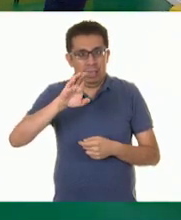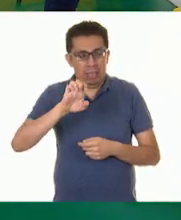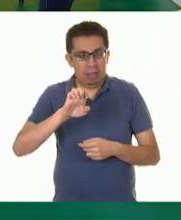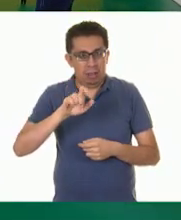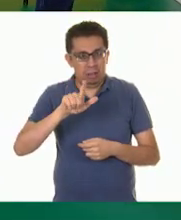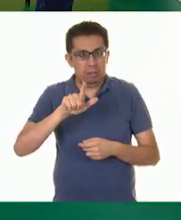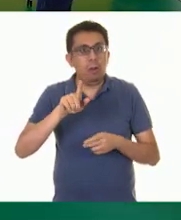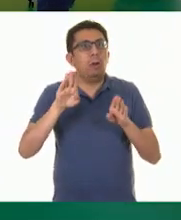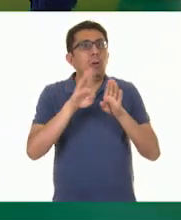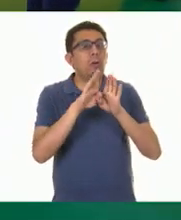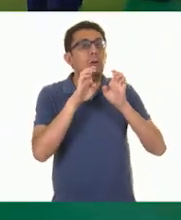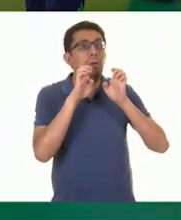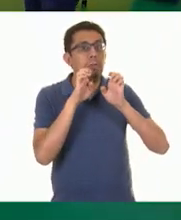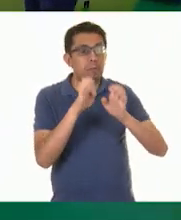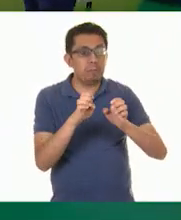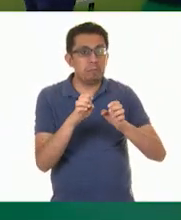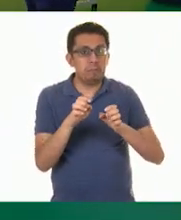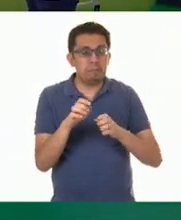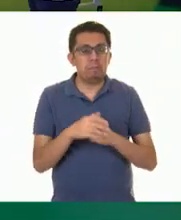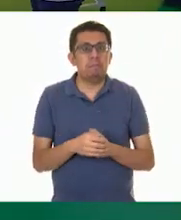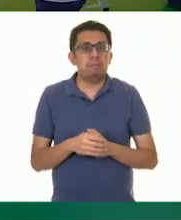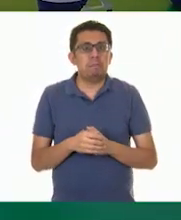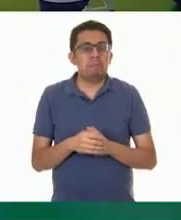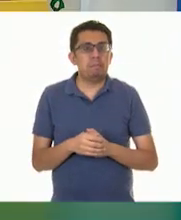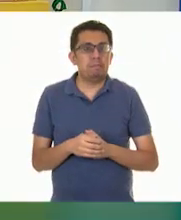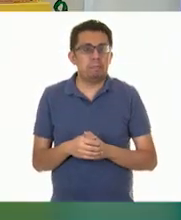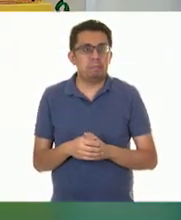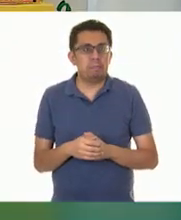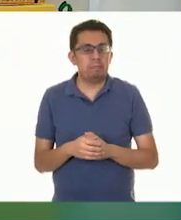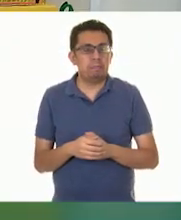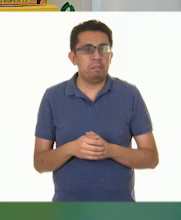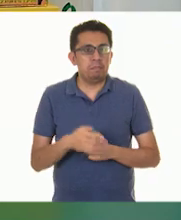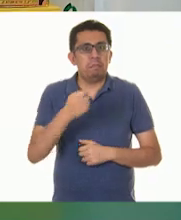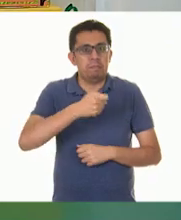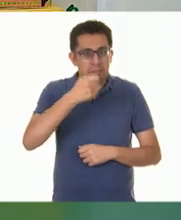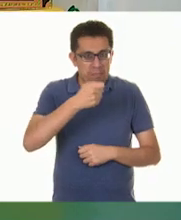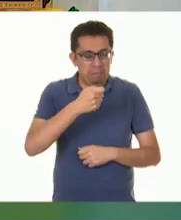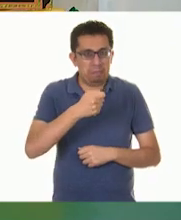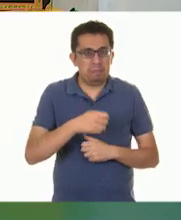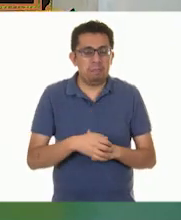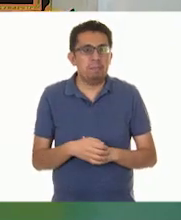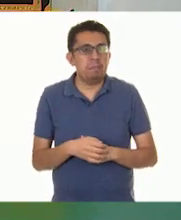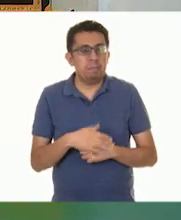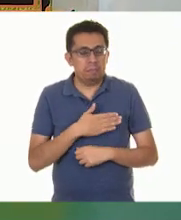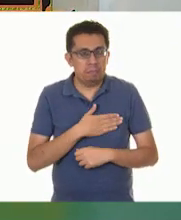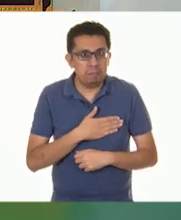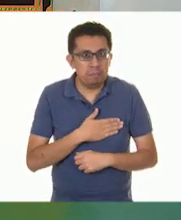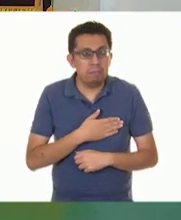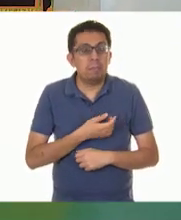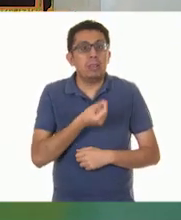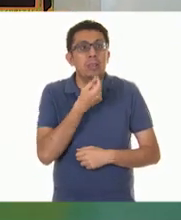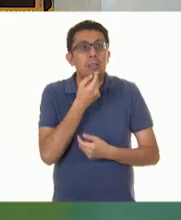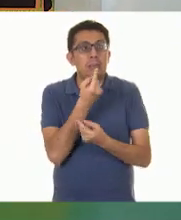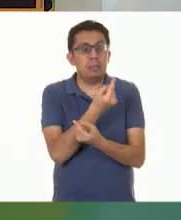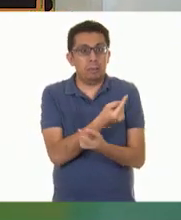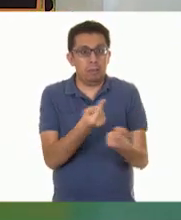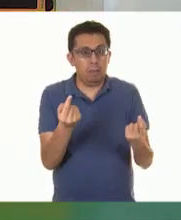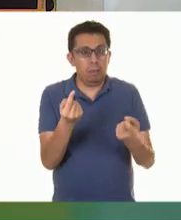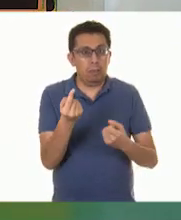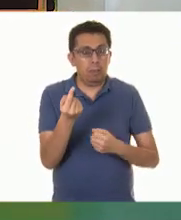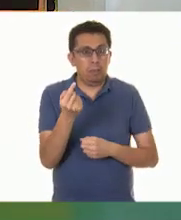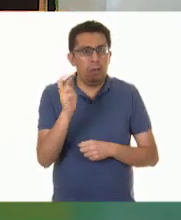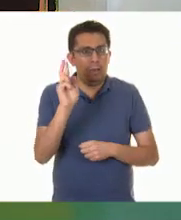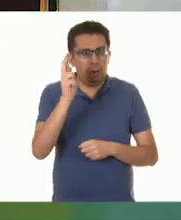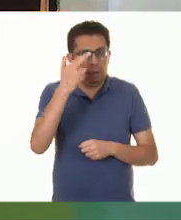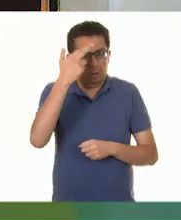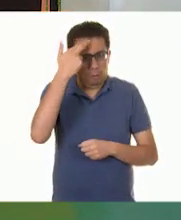verte en Ciencias Naturales con nosotros, ¿verdad, niñas y niños? Te saluda con el corazón, Alexia. Y, niños, ¿recuerdan el tema que estamos viendo